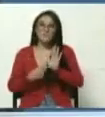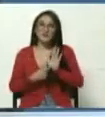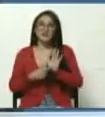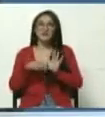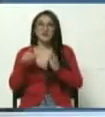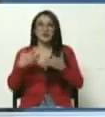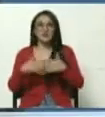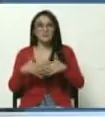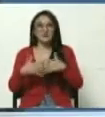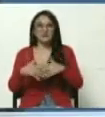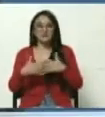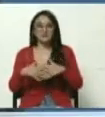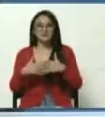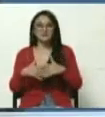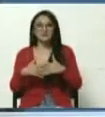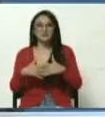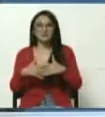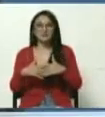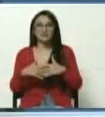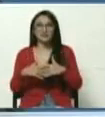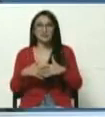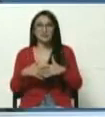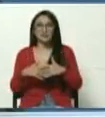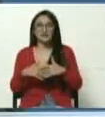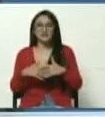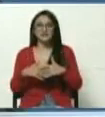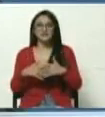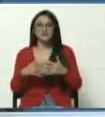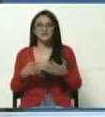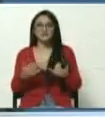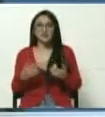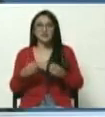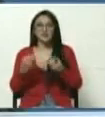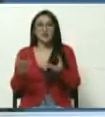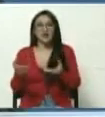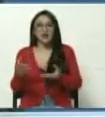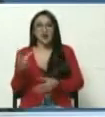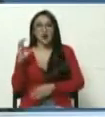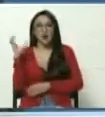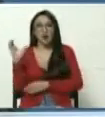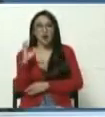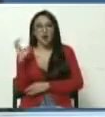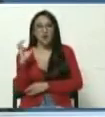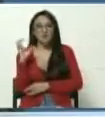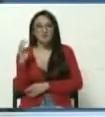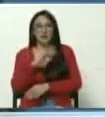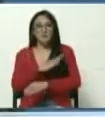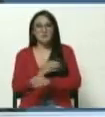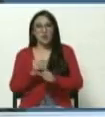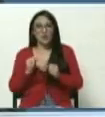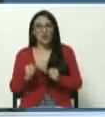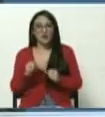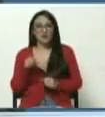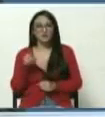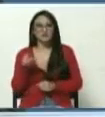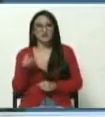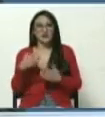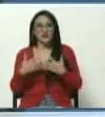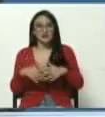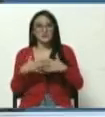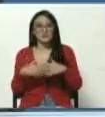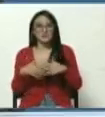de monómeros y devolverle a Colombia esta poderosísima